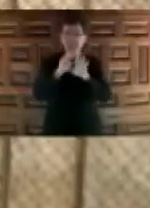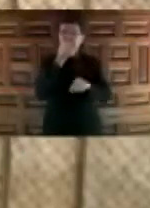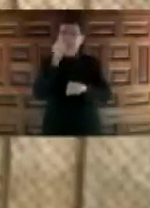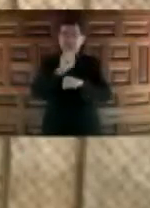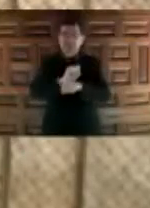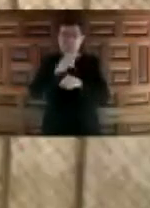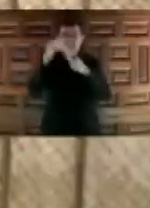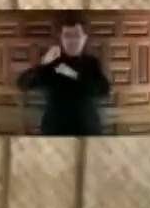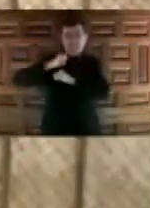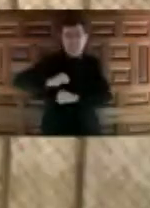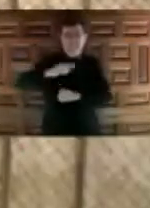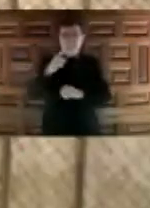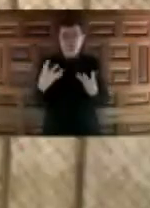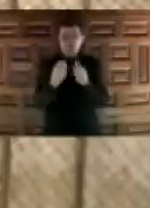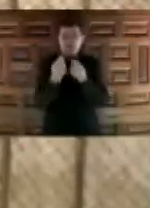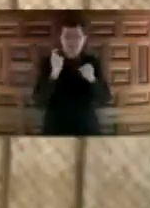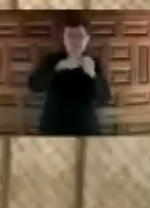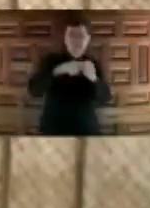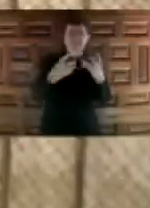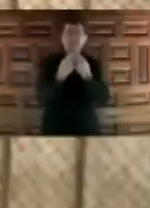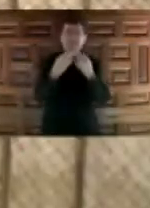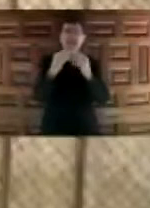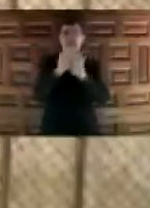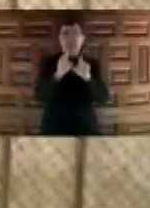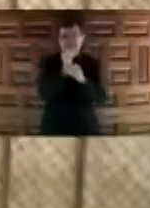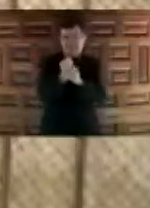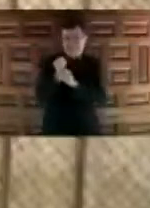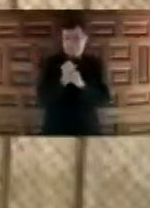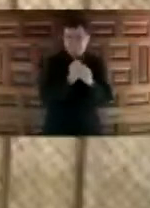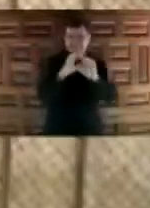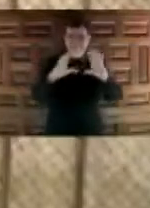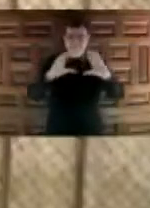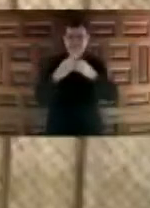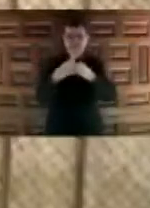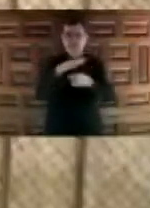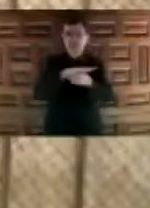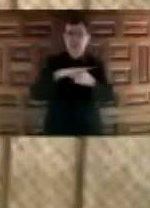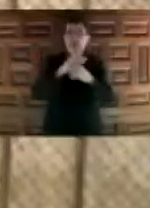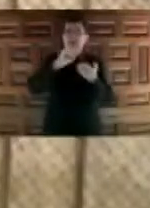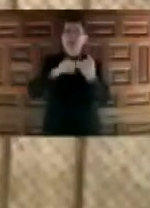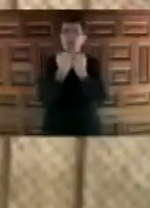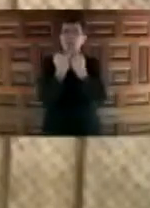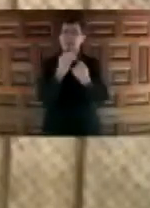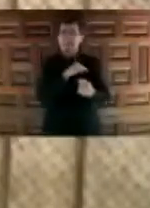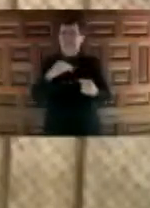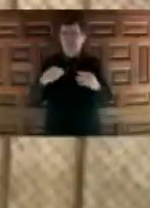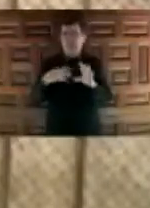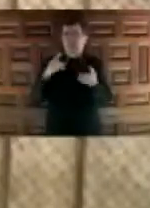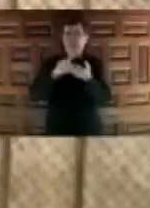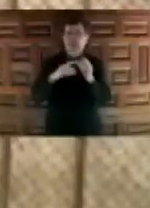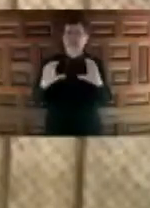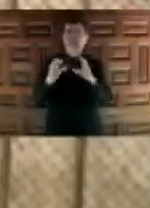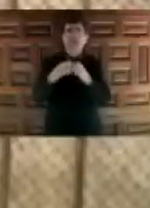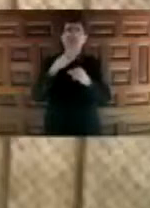secretaria académica. Es miembro del Sistema Nacional de Investigadores y además también miembro del Consejo Mexicano